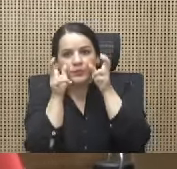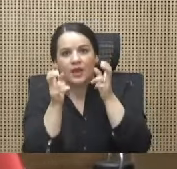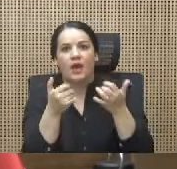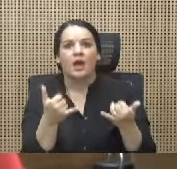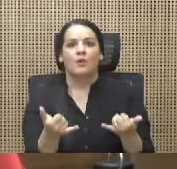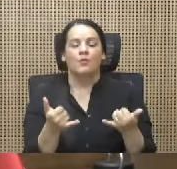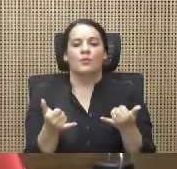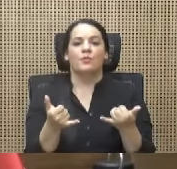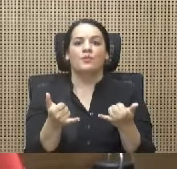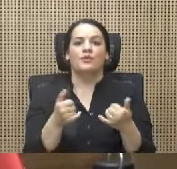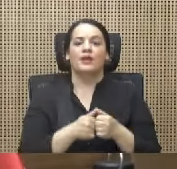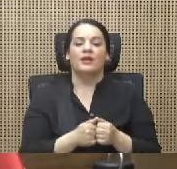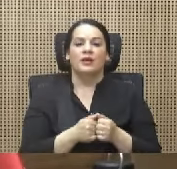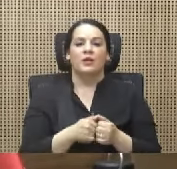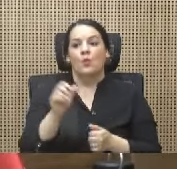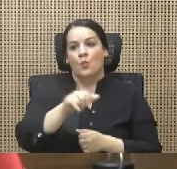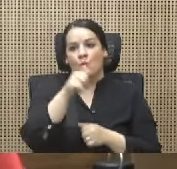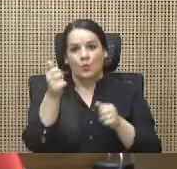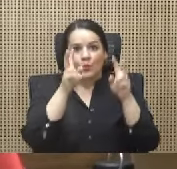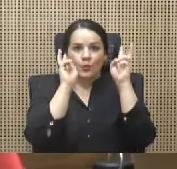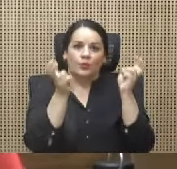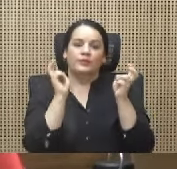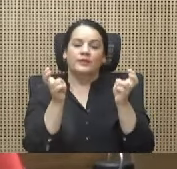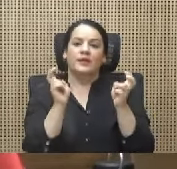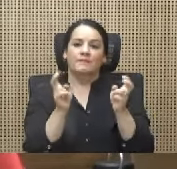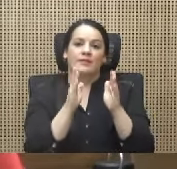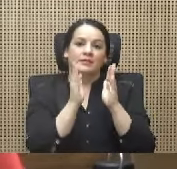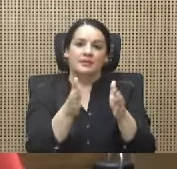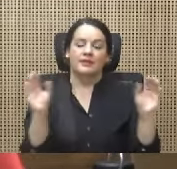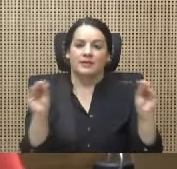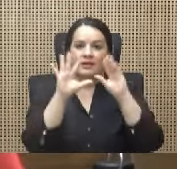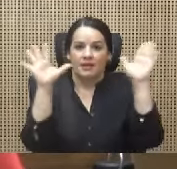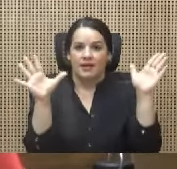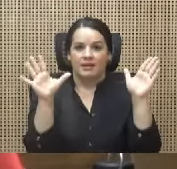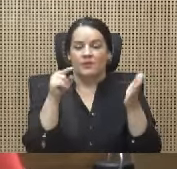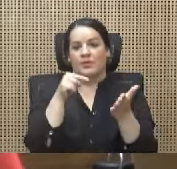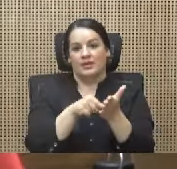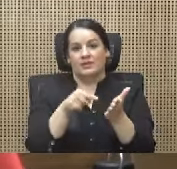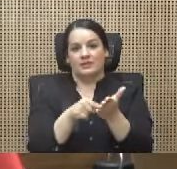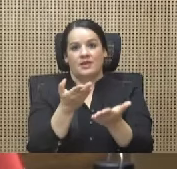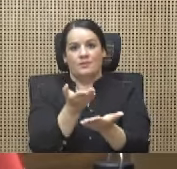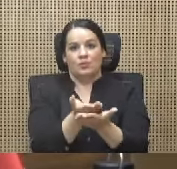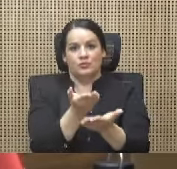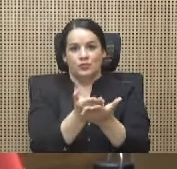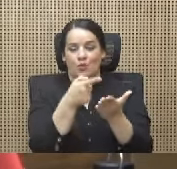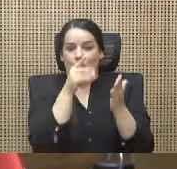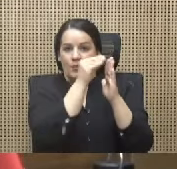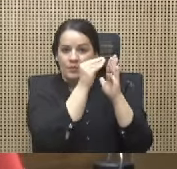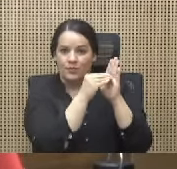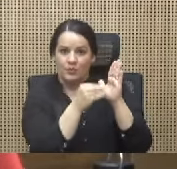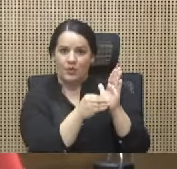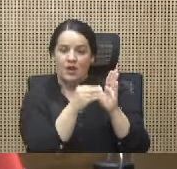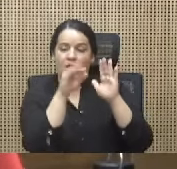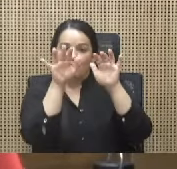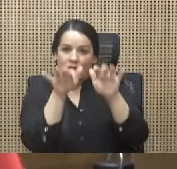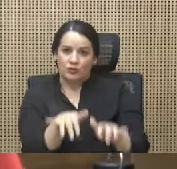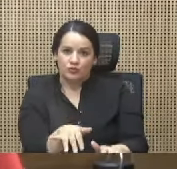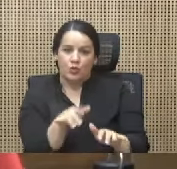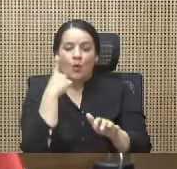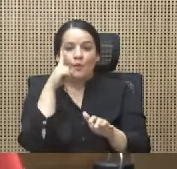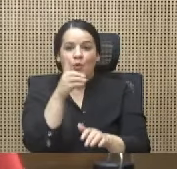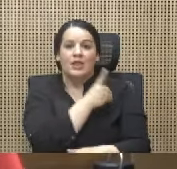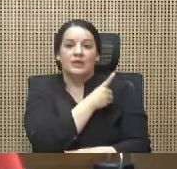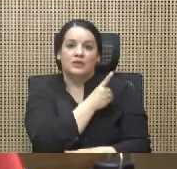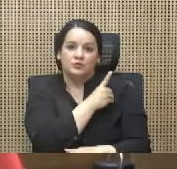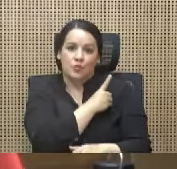Ahora, otro tema es dejar claro, en esta moción está la redacción bajo la dirección funcional del